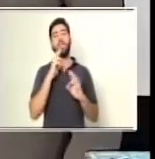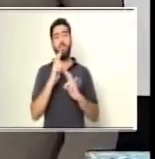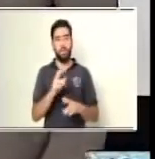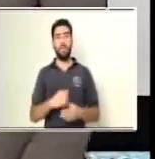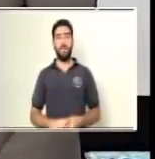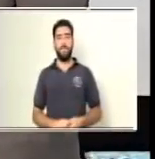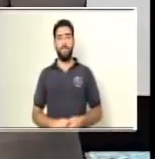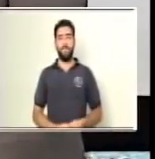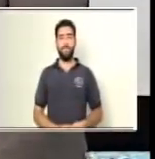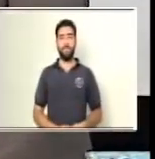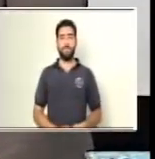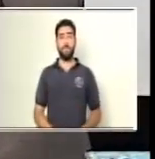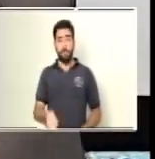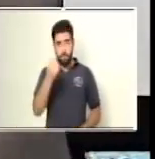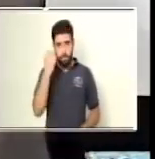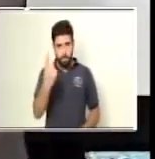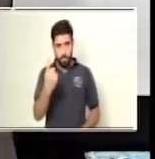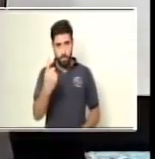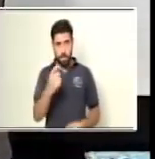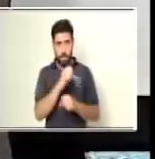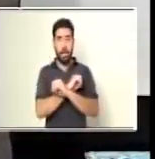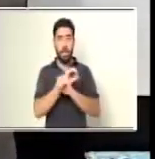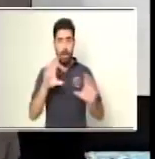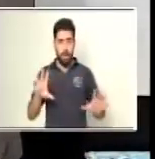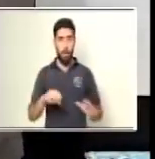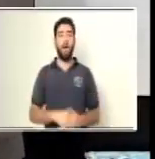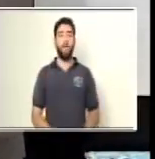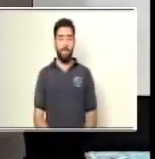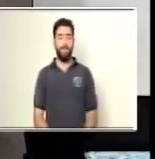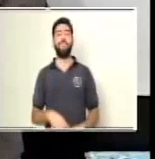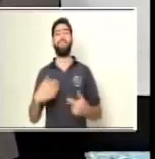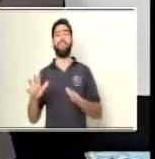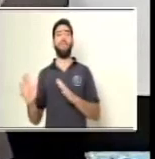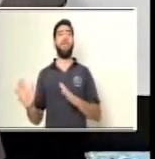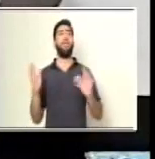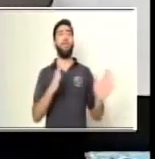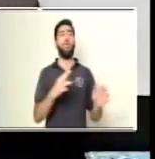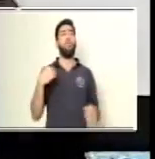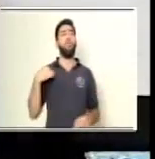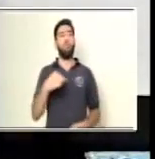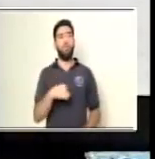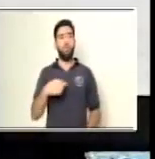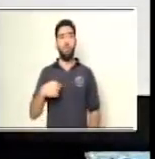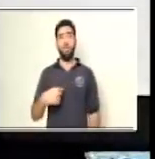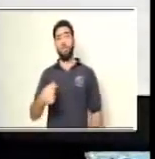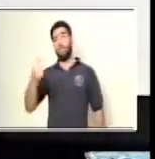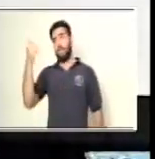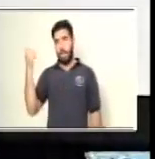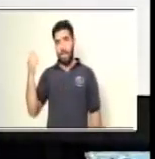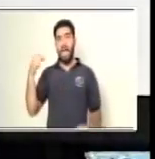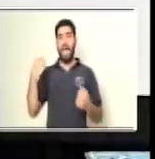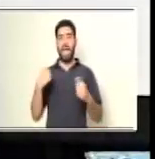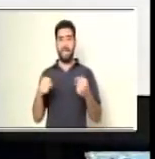intervalo. Bien, ahora vamos a las aplicaciones.